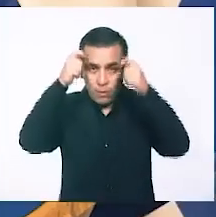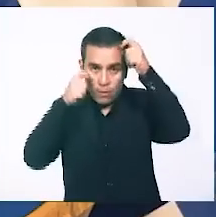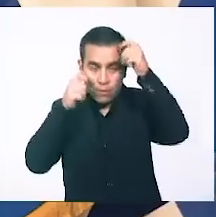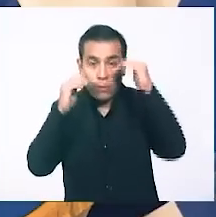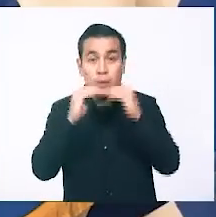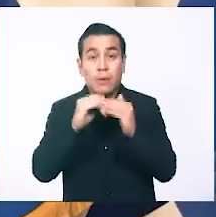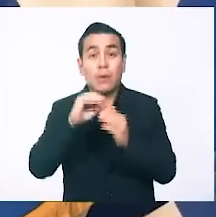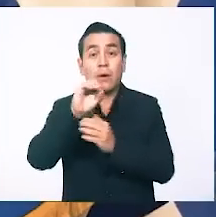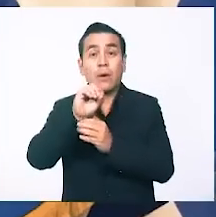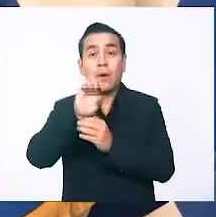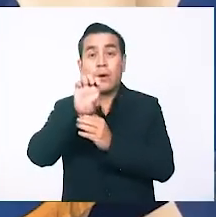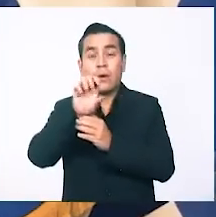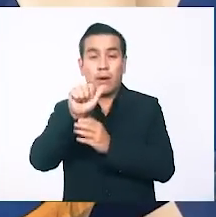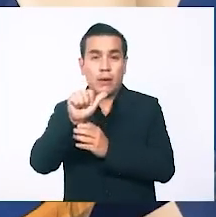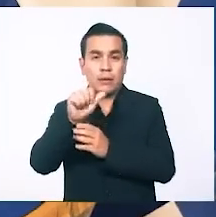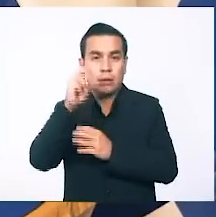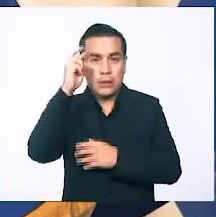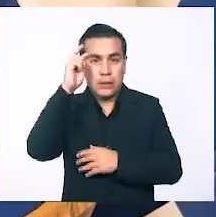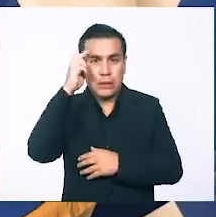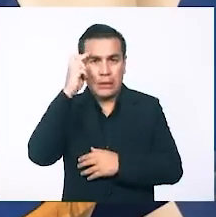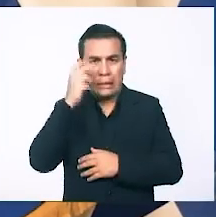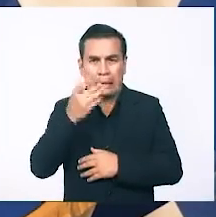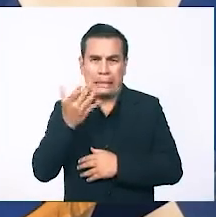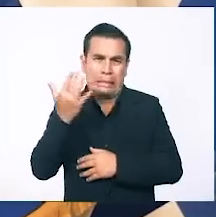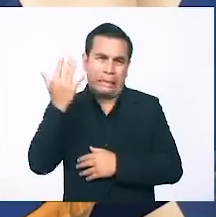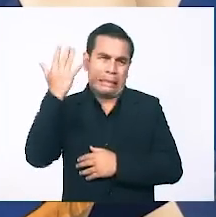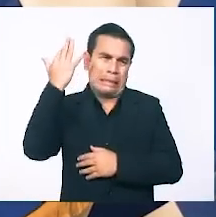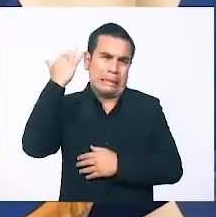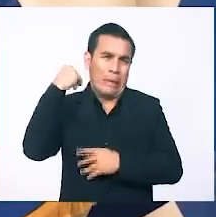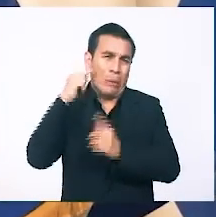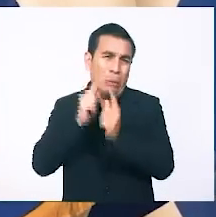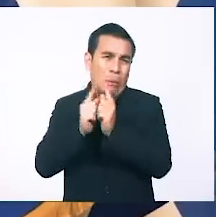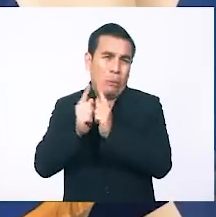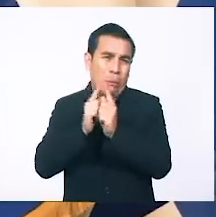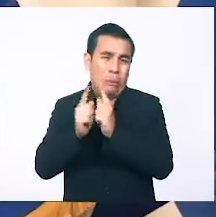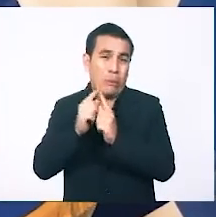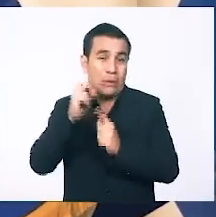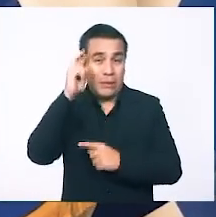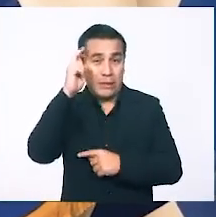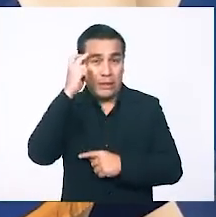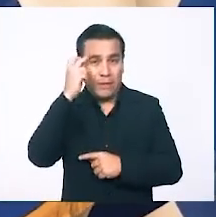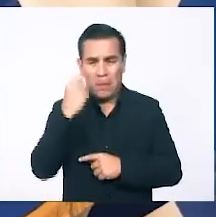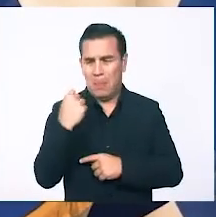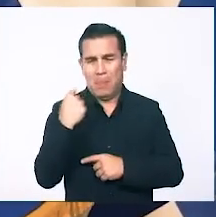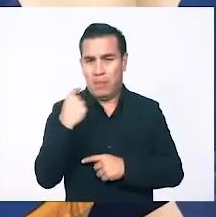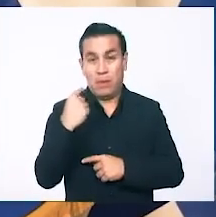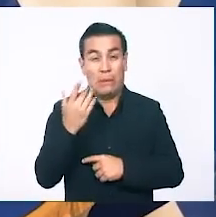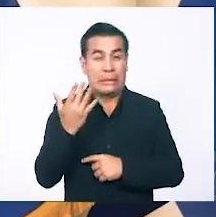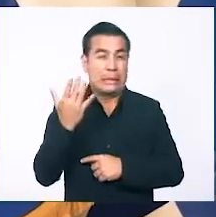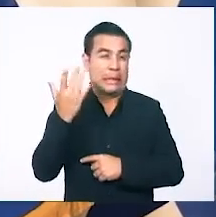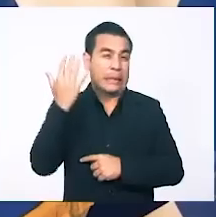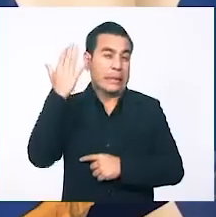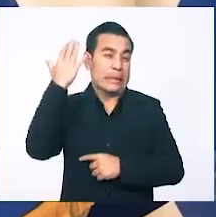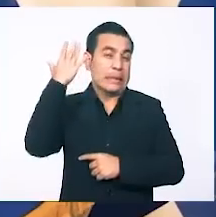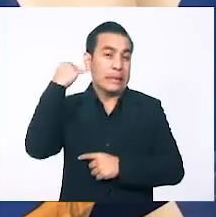también. Son relaciones de larga data, es decir, no estamos hablando de relaciones nuevas en su